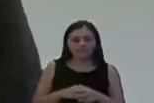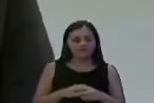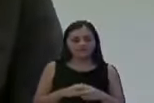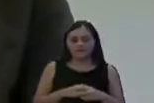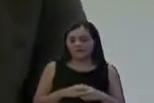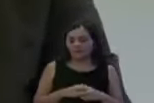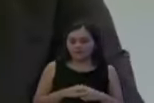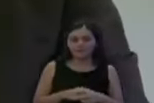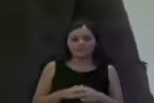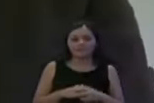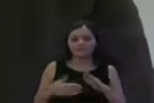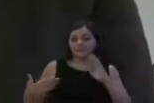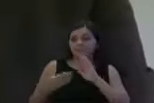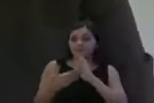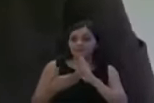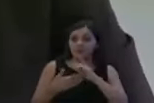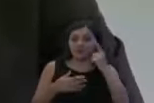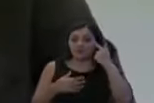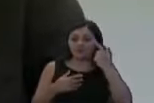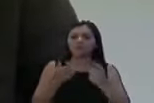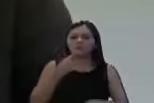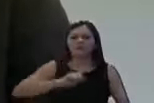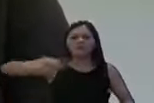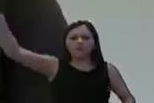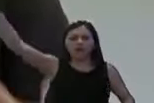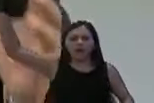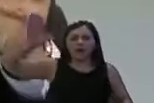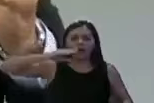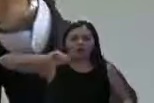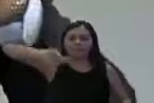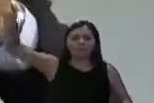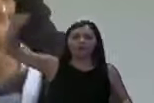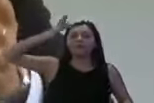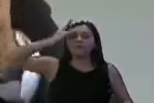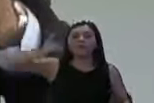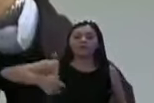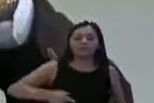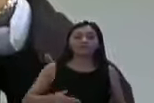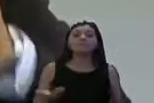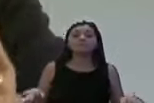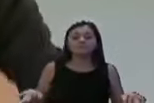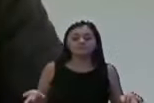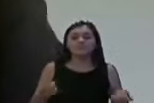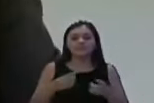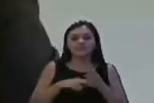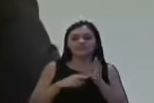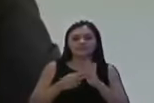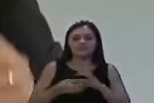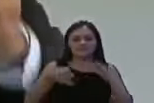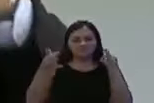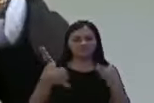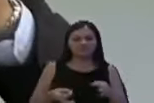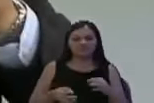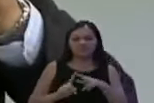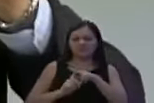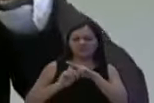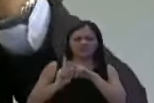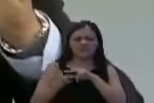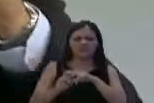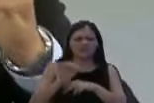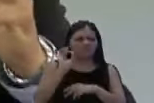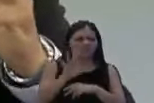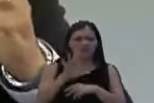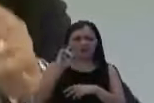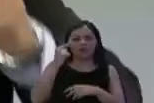gobierno Por qué dice entonces fuera correr afuera es porque quieren sacar al gobierno Pero somos más